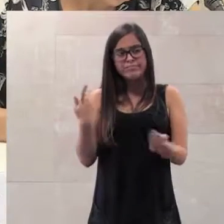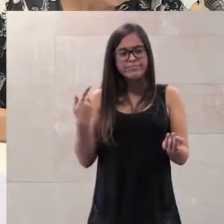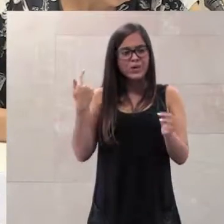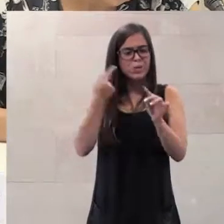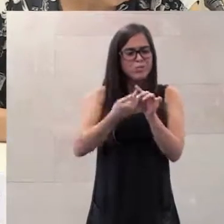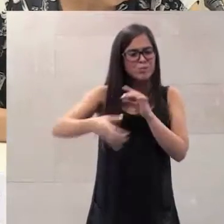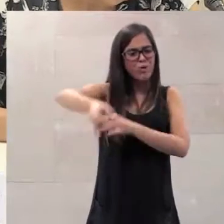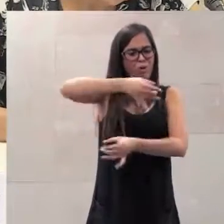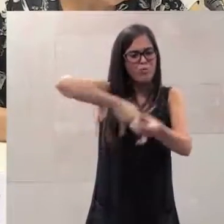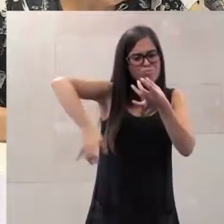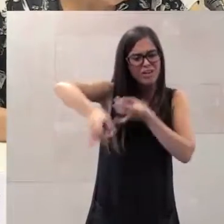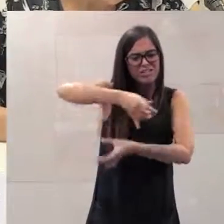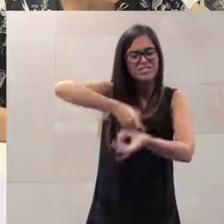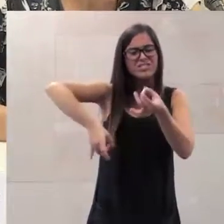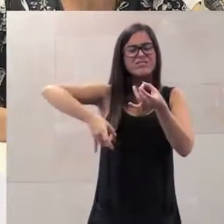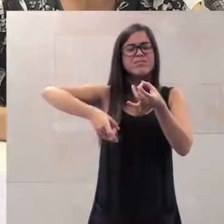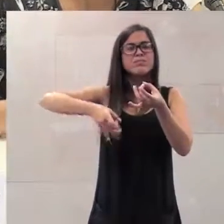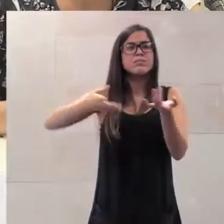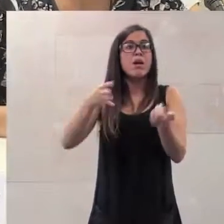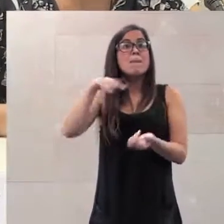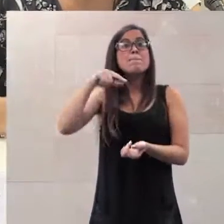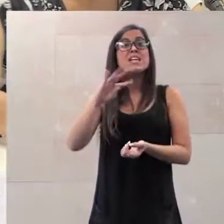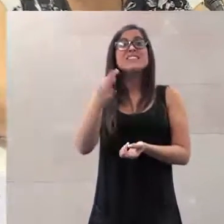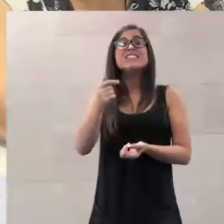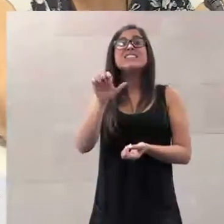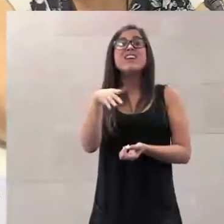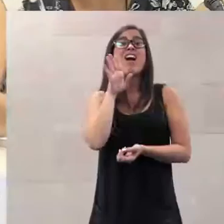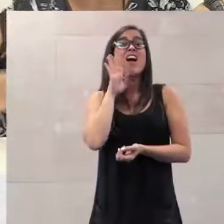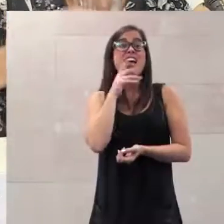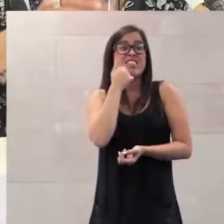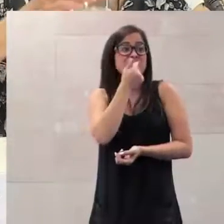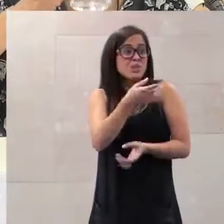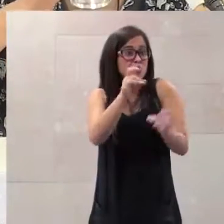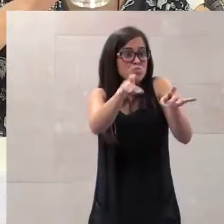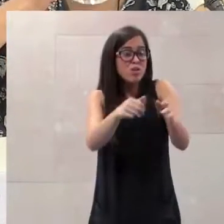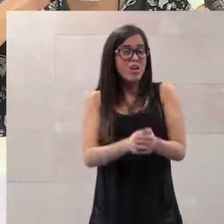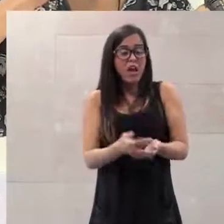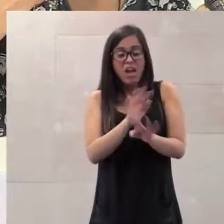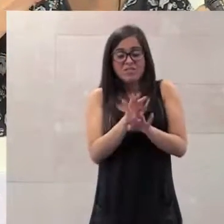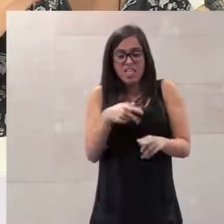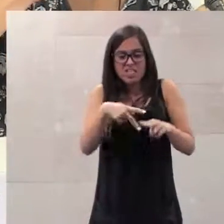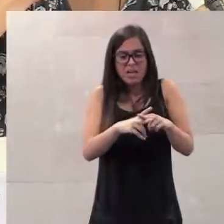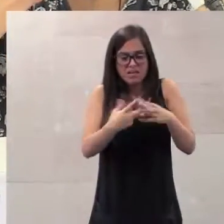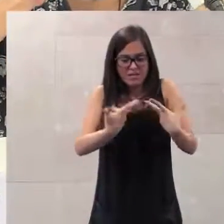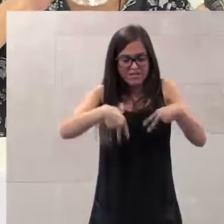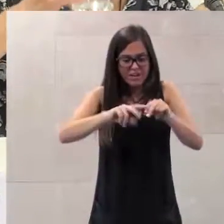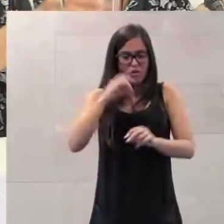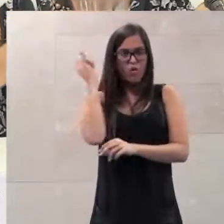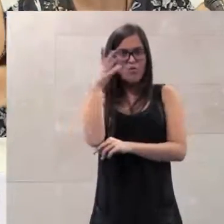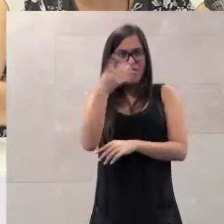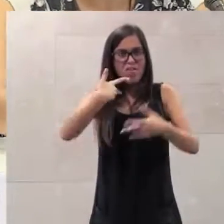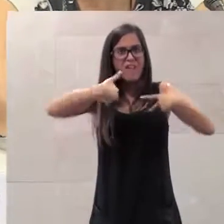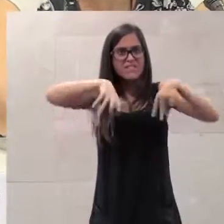para poder compartir, para que, como decía un poco Merche, cuando acaba ese taller, cuando acaba esa conferencia,